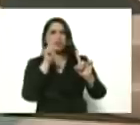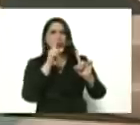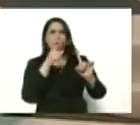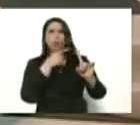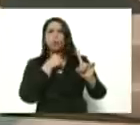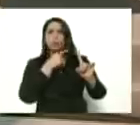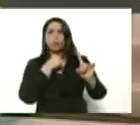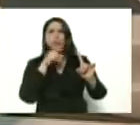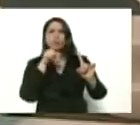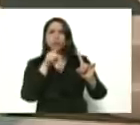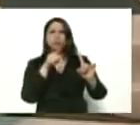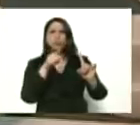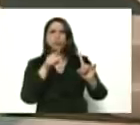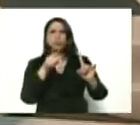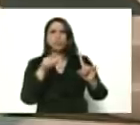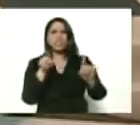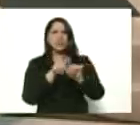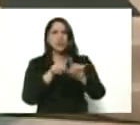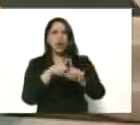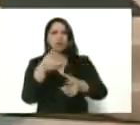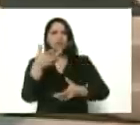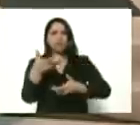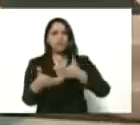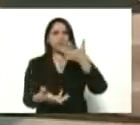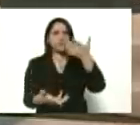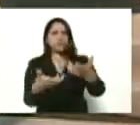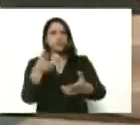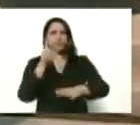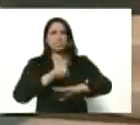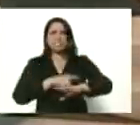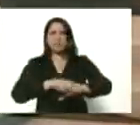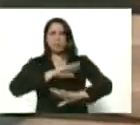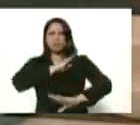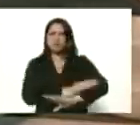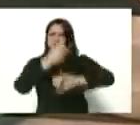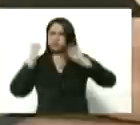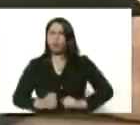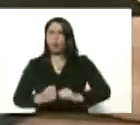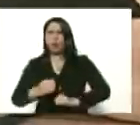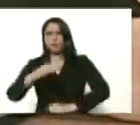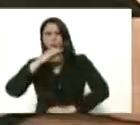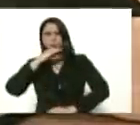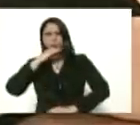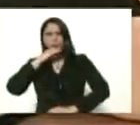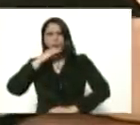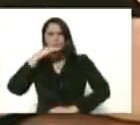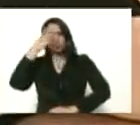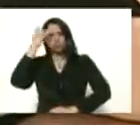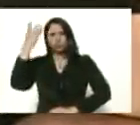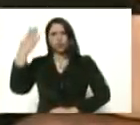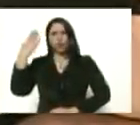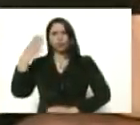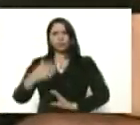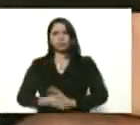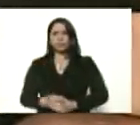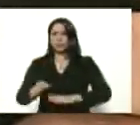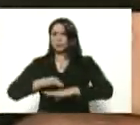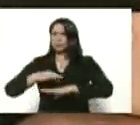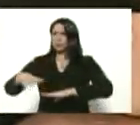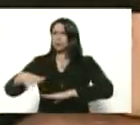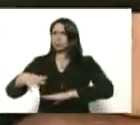Los pondrás como horno de fuego en el tiempo de tu ira. Jehová los deshará en su